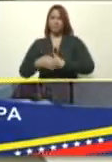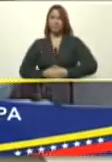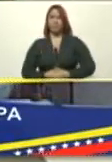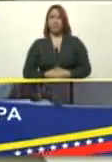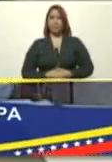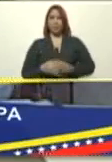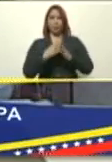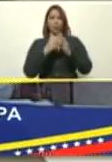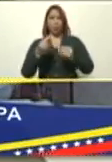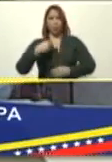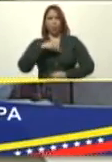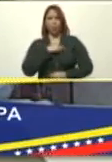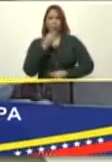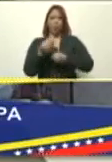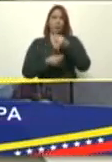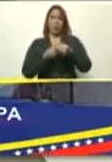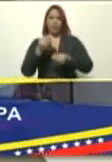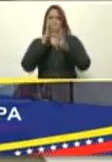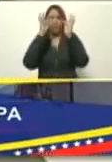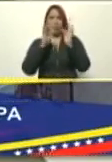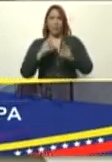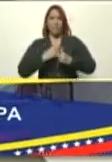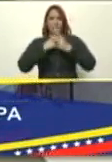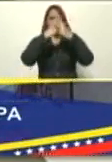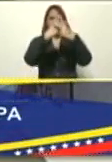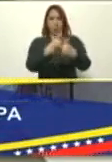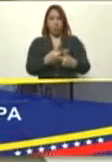Todo esto lo hemos hecho de manera voluntaria, es importante.